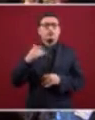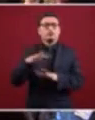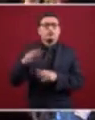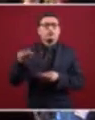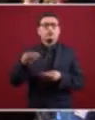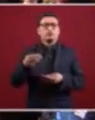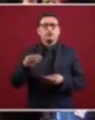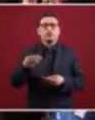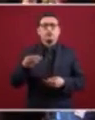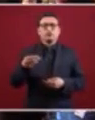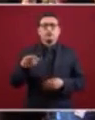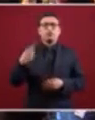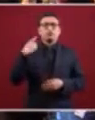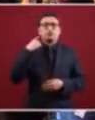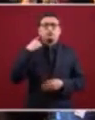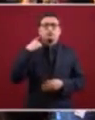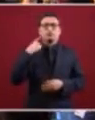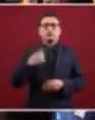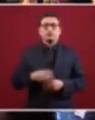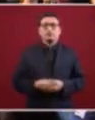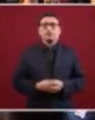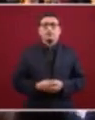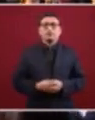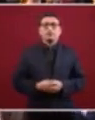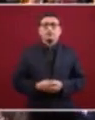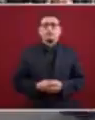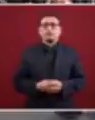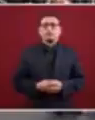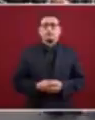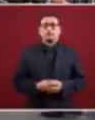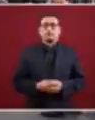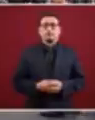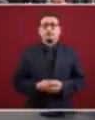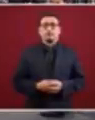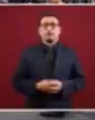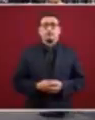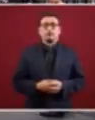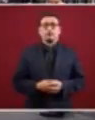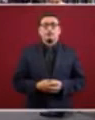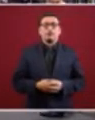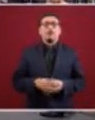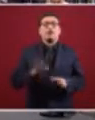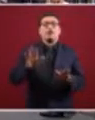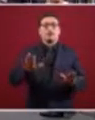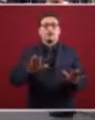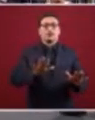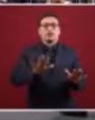Y a mi información. Y es la misma inmediatez en que nosotros recibimos la información. Pero,